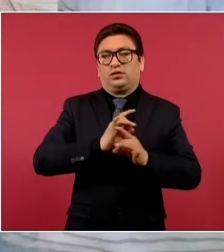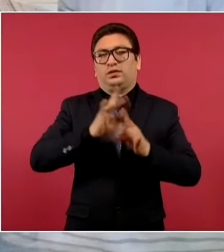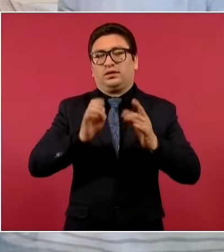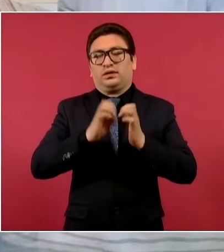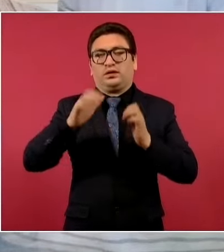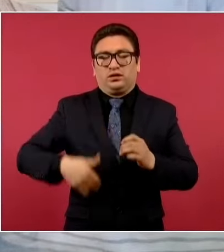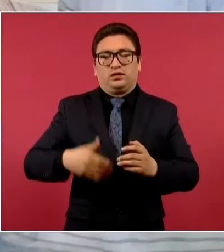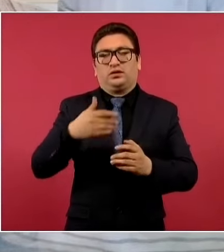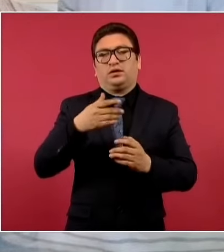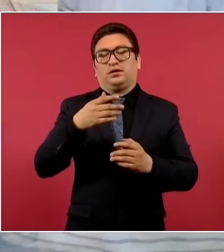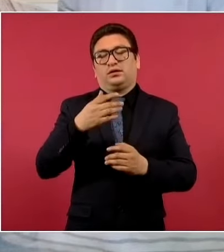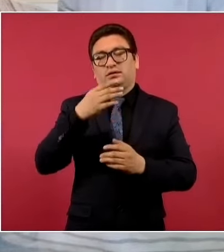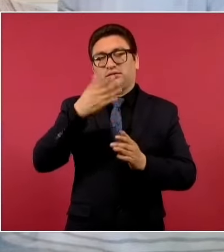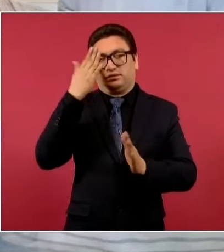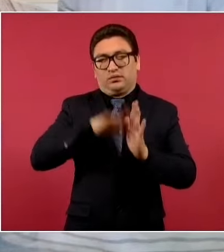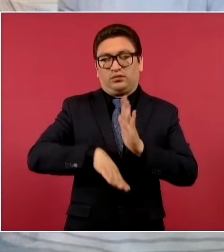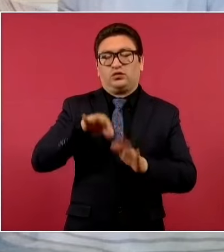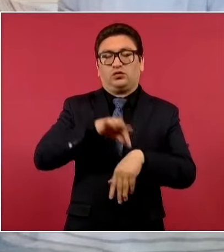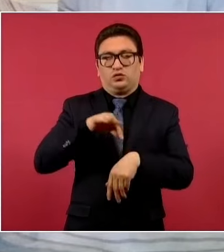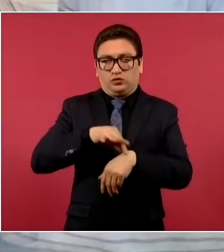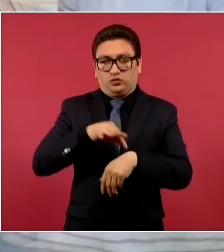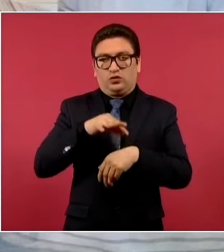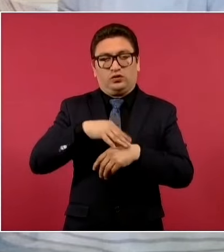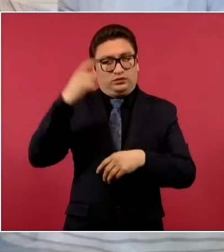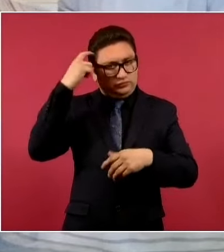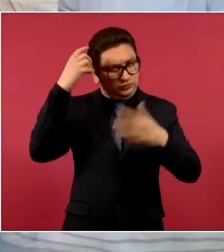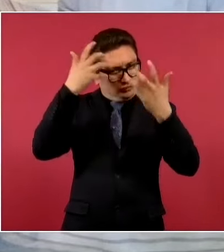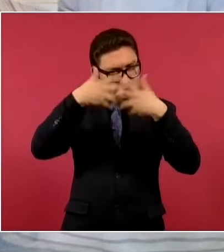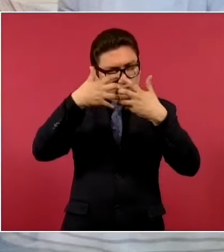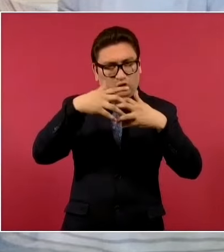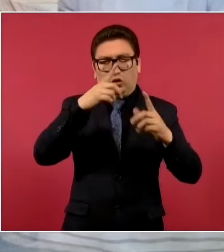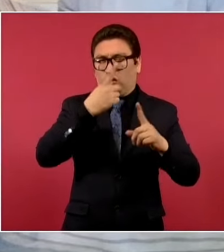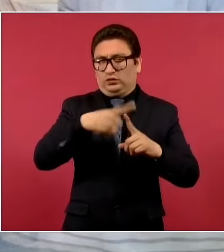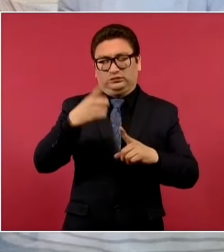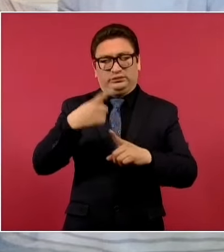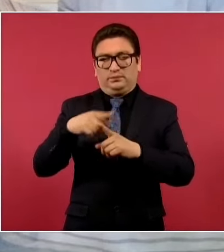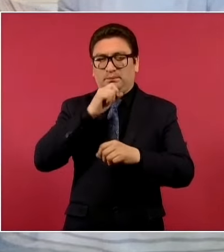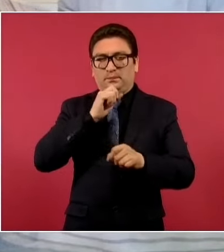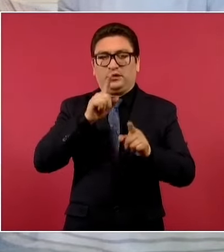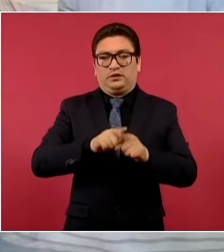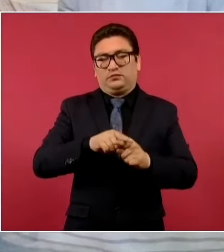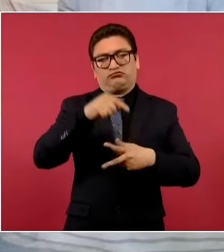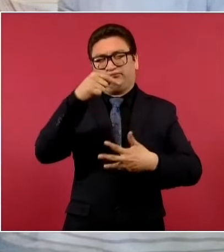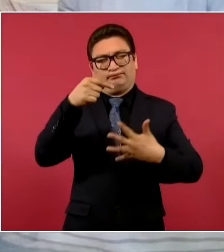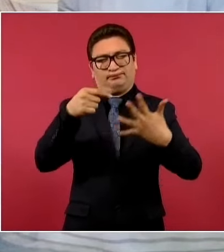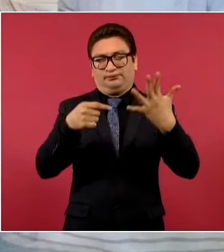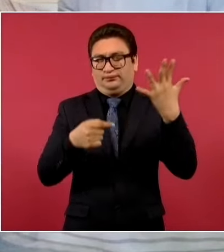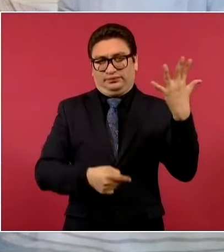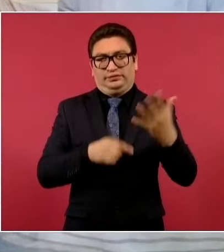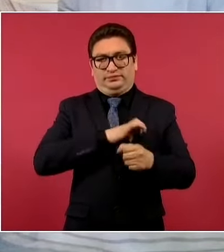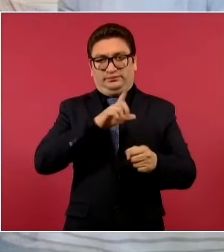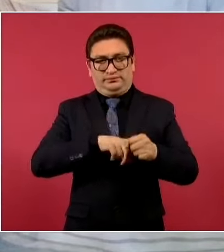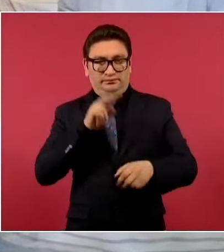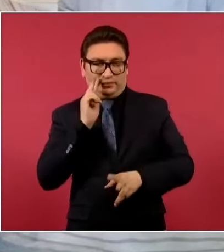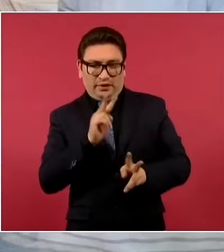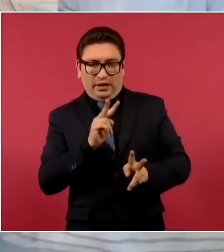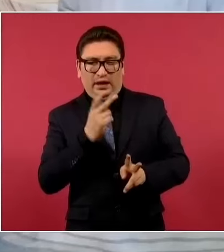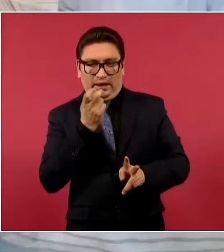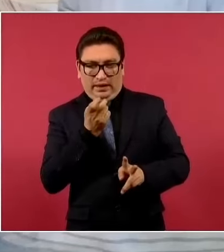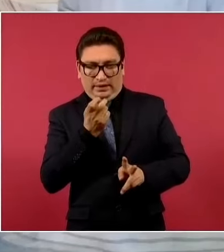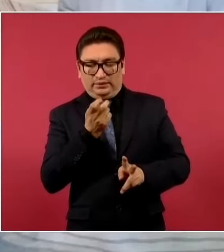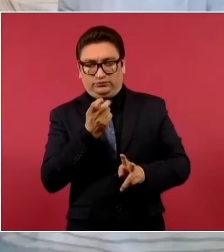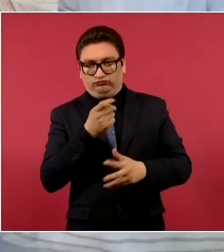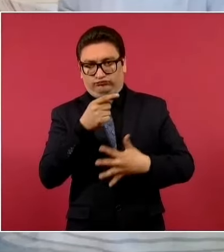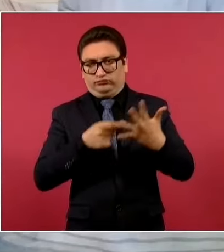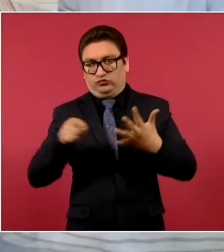ortopedia, ginecología, neurología también. Que son estas las especialidades que están